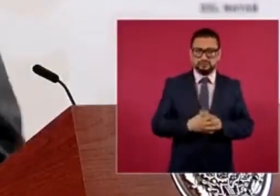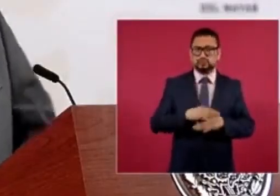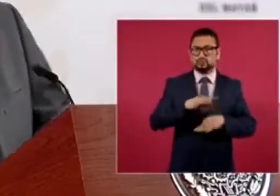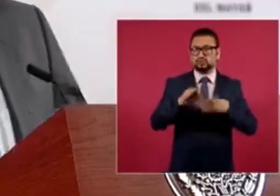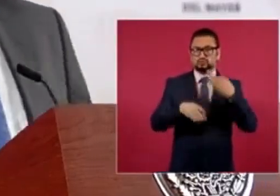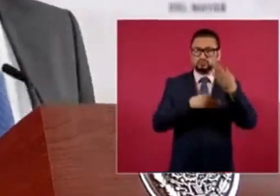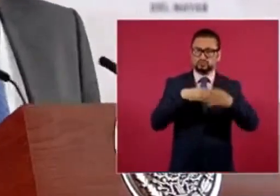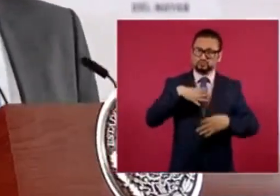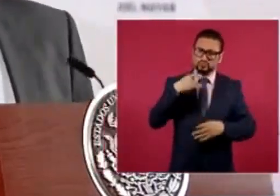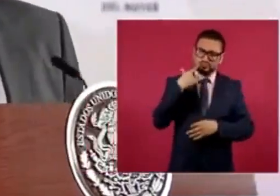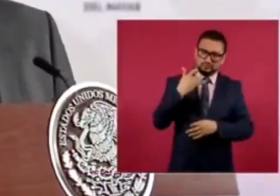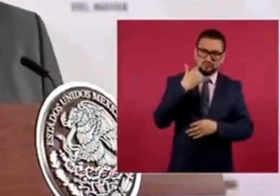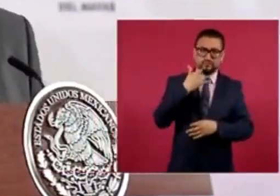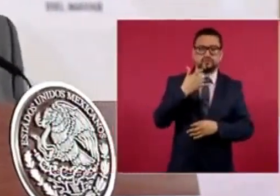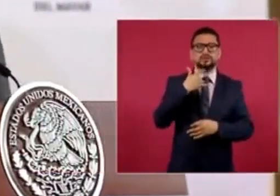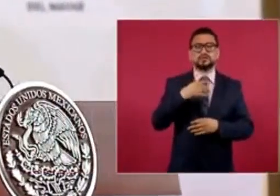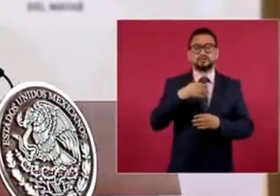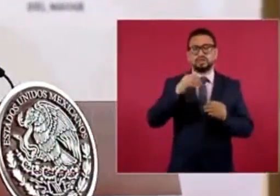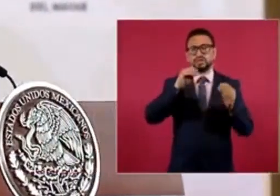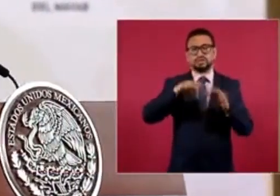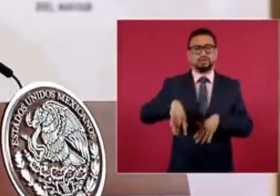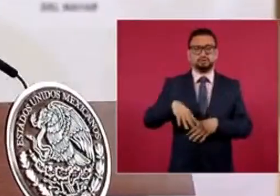esfuerzo no